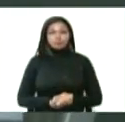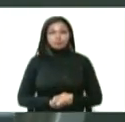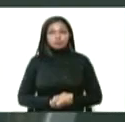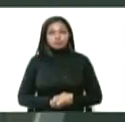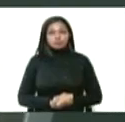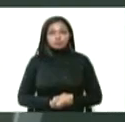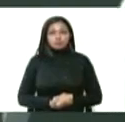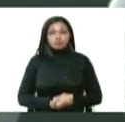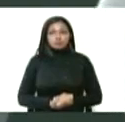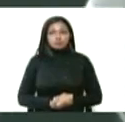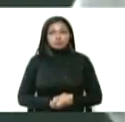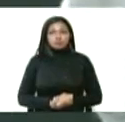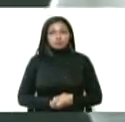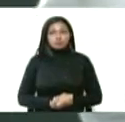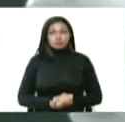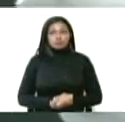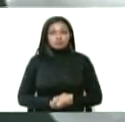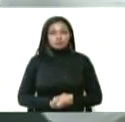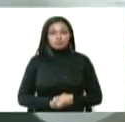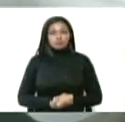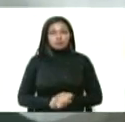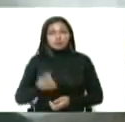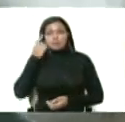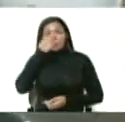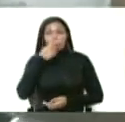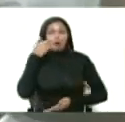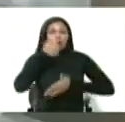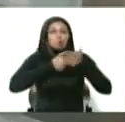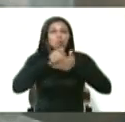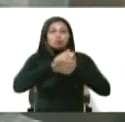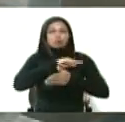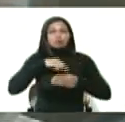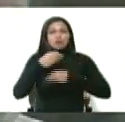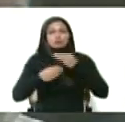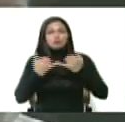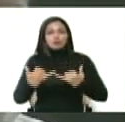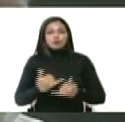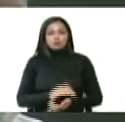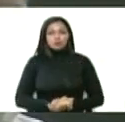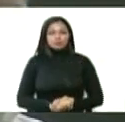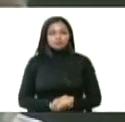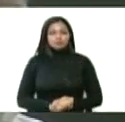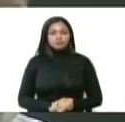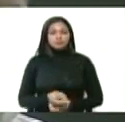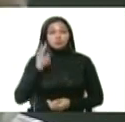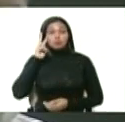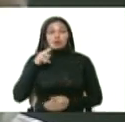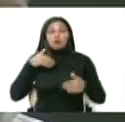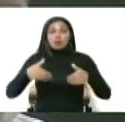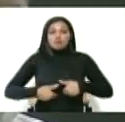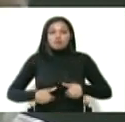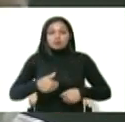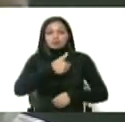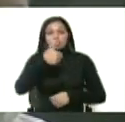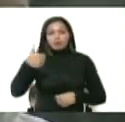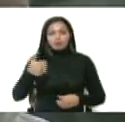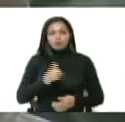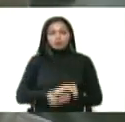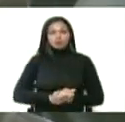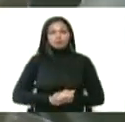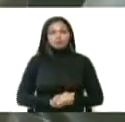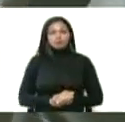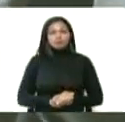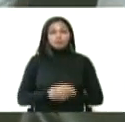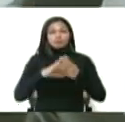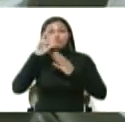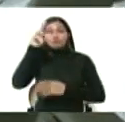con los efectos de la batalla que estamos dando. Ahí veo el esfuerzo de ustedes.